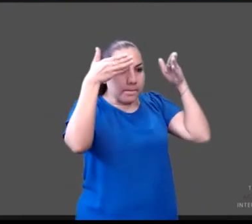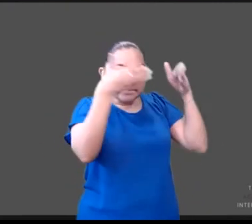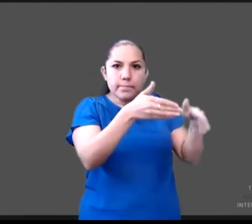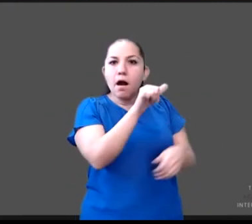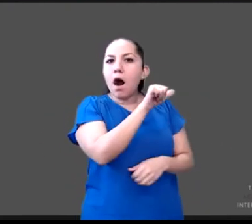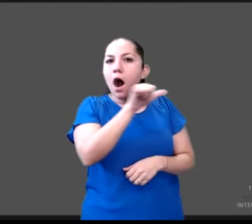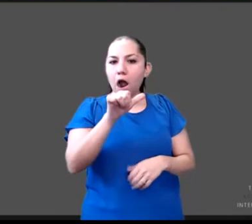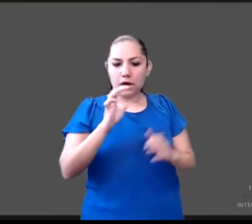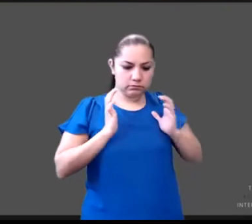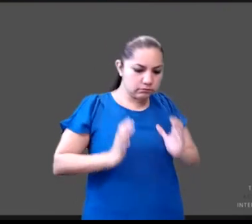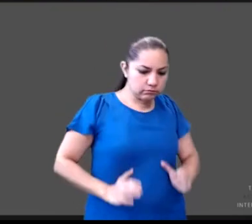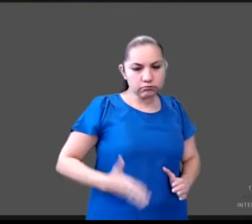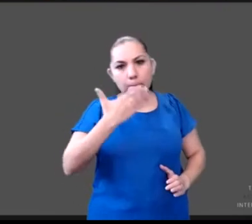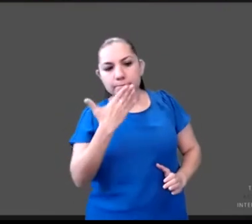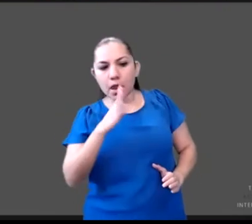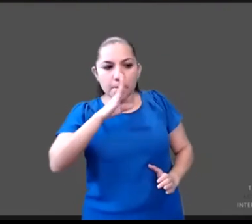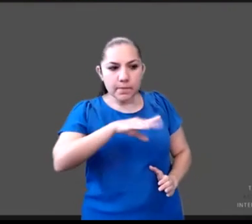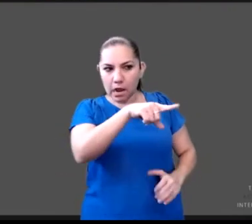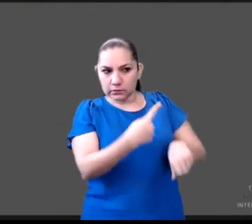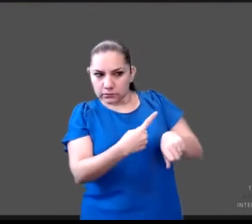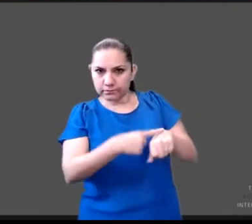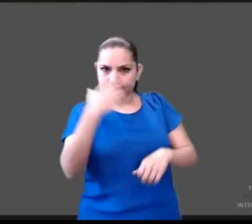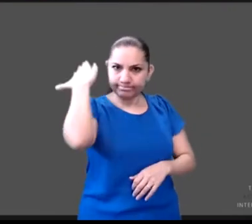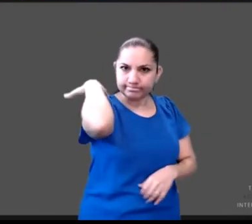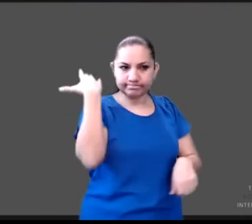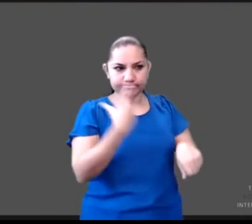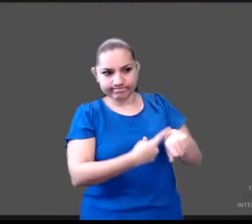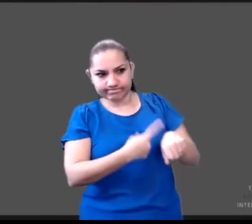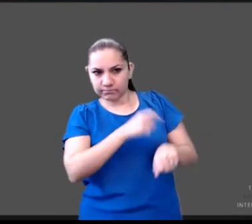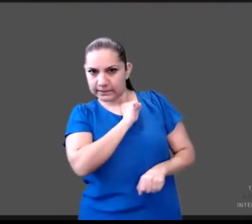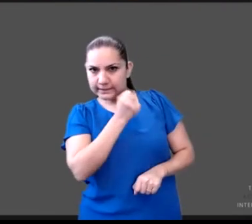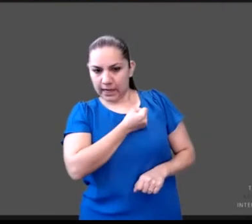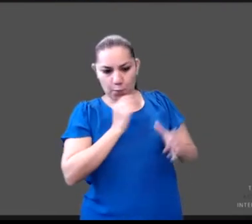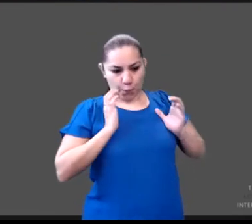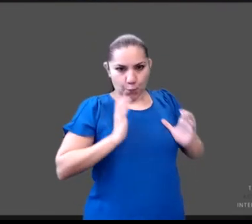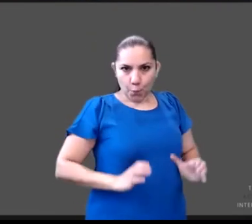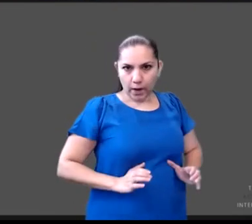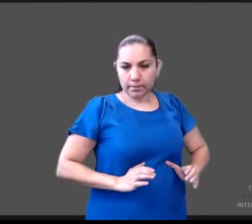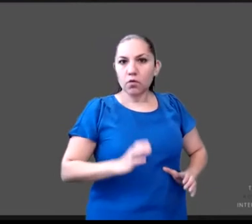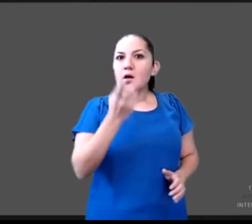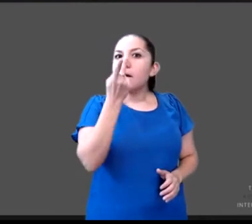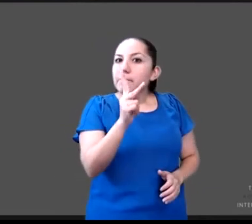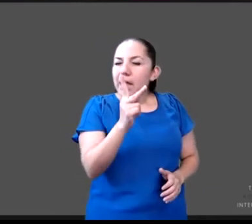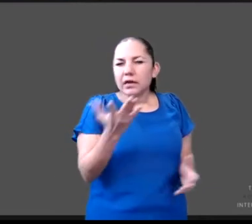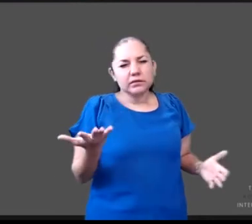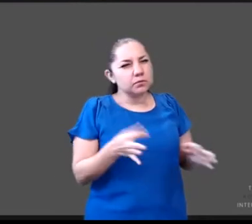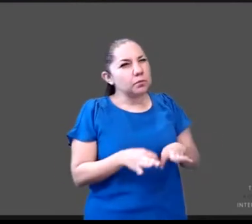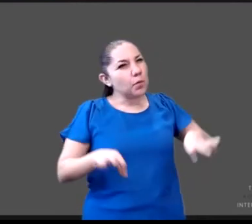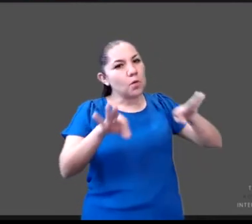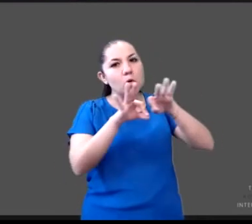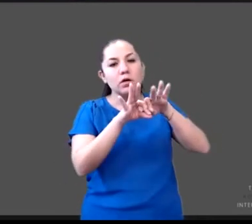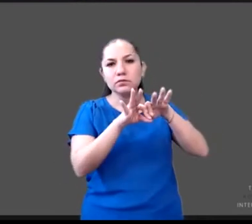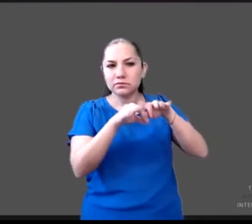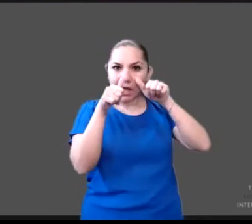salud física, pero toda esta circunstancia ha llamado la atención de manera muy, muy relevante hacia el tema de la salud mental.